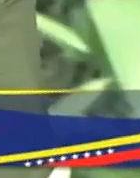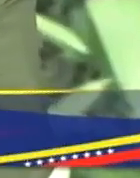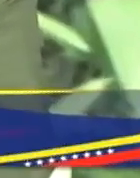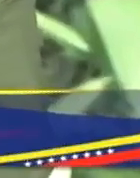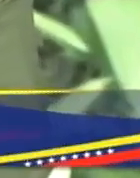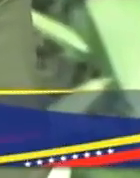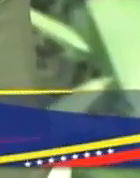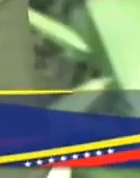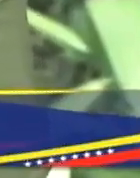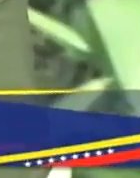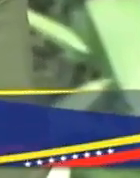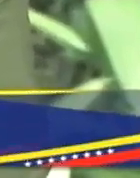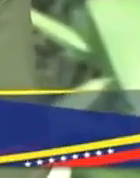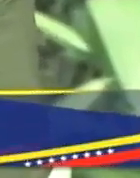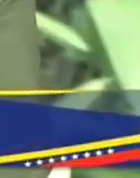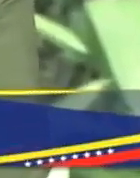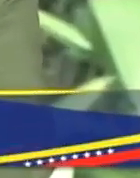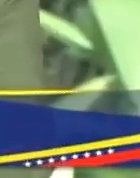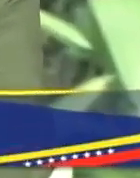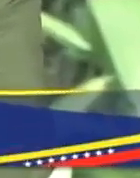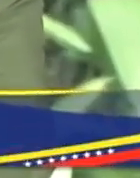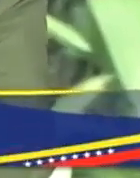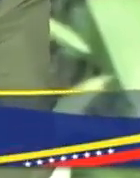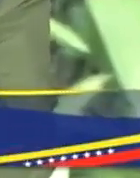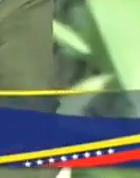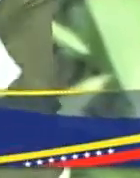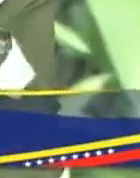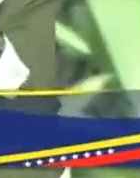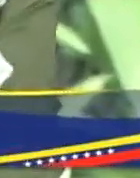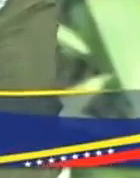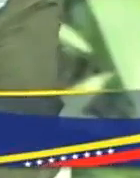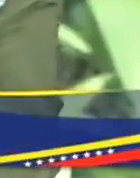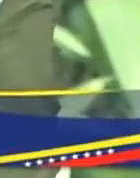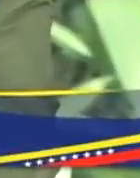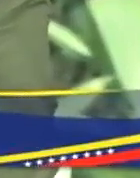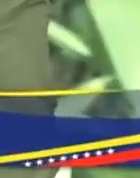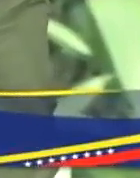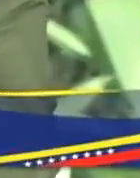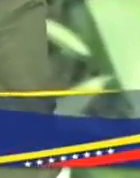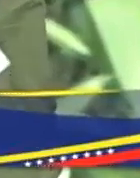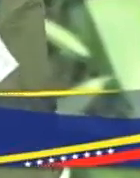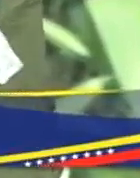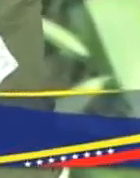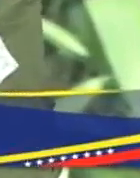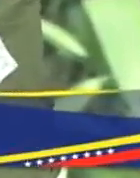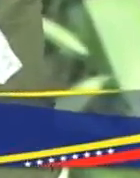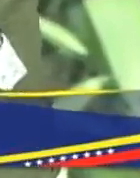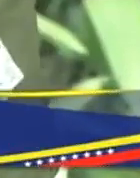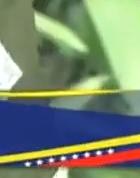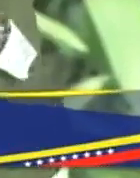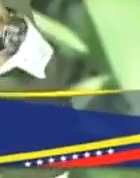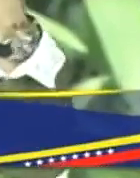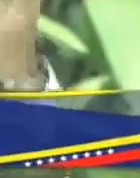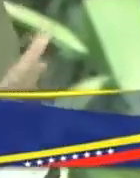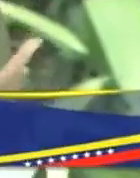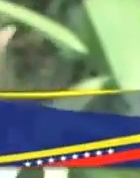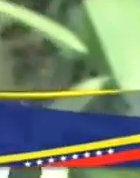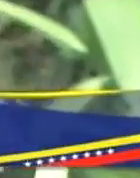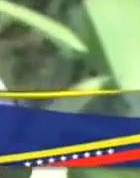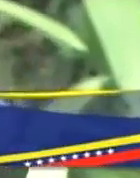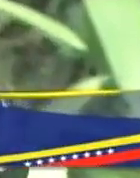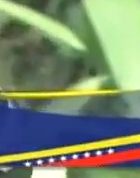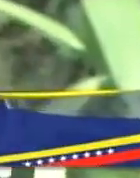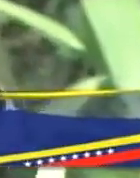va como exposición a la Bienal de Arquitectura en Venecia. Ya da